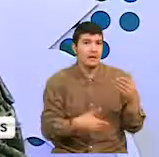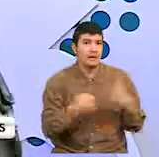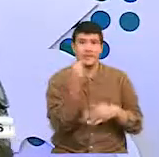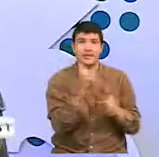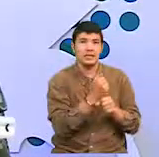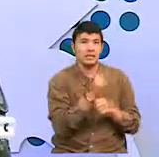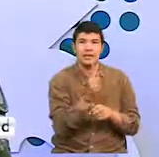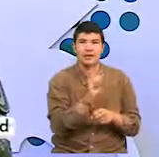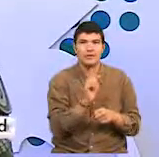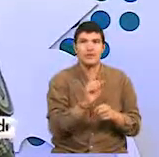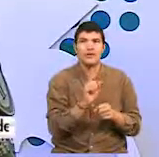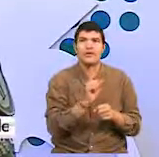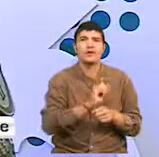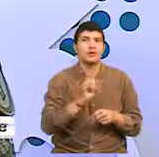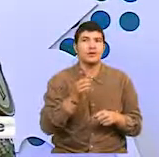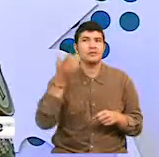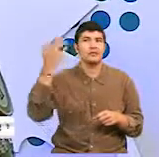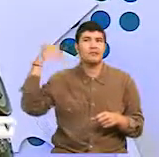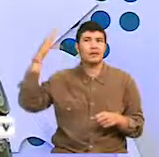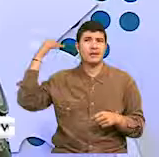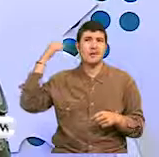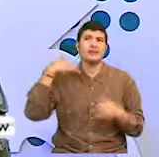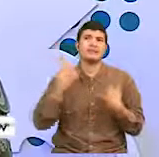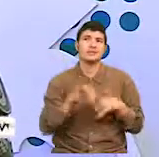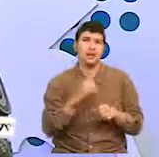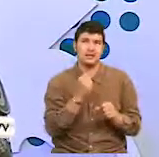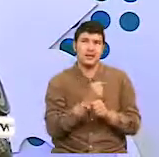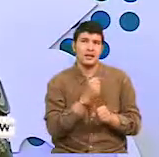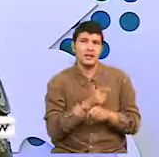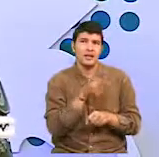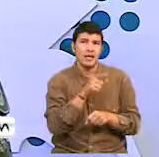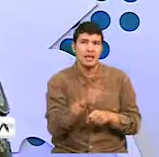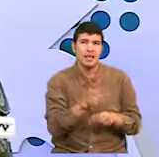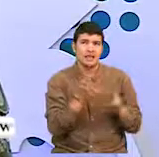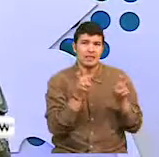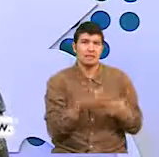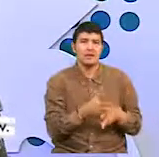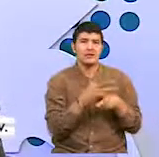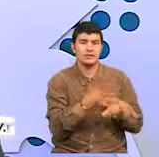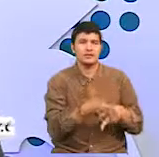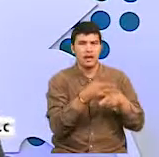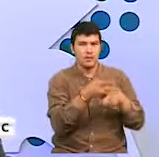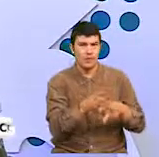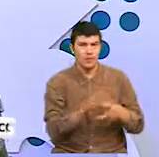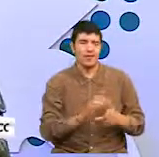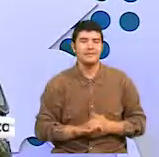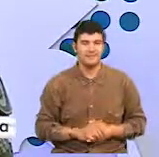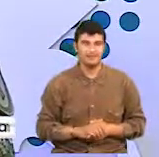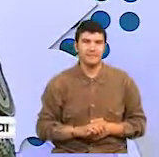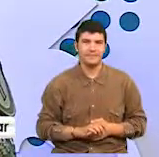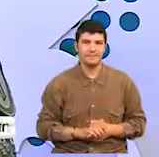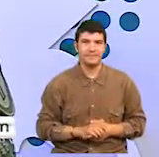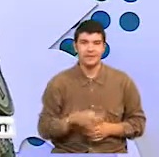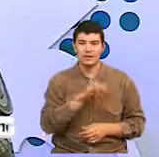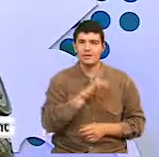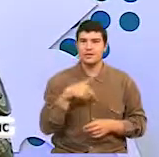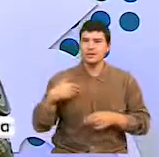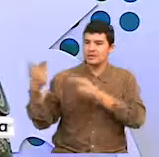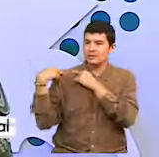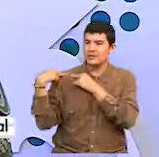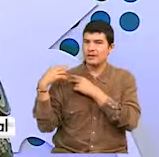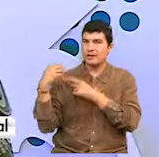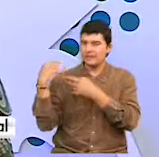Nosotros ya venimos trabajando desde hace muchísimo tiempo en cuestiones de seguridad, Tenemos unas tareas